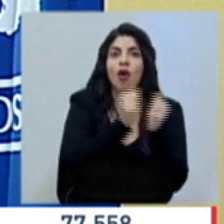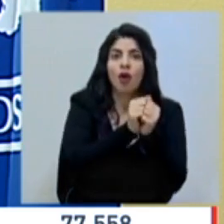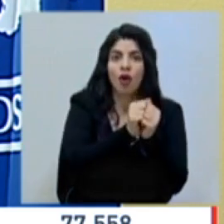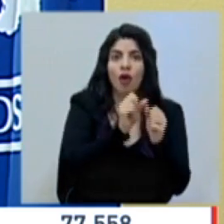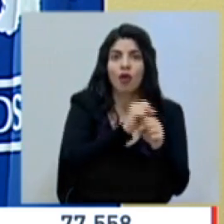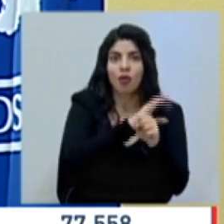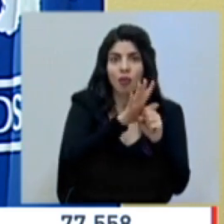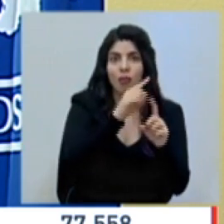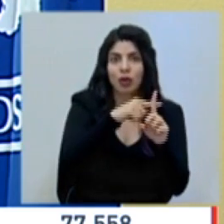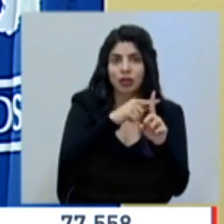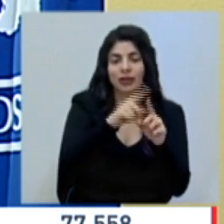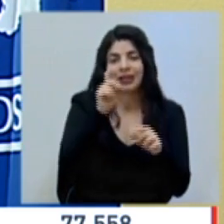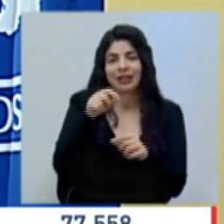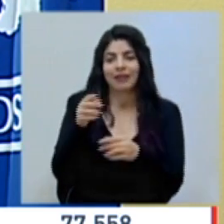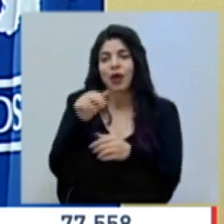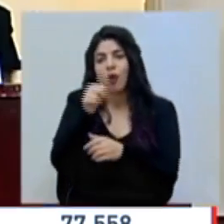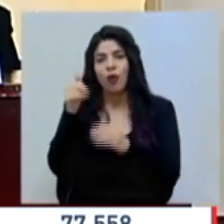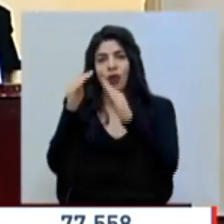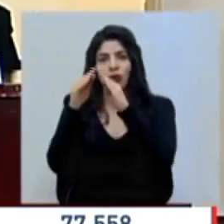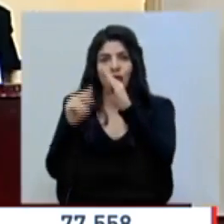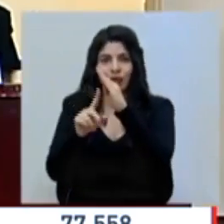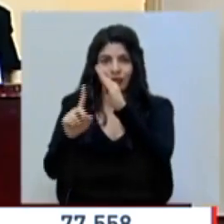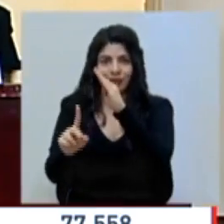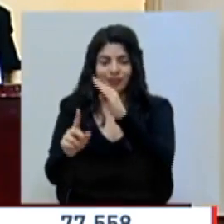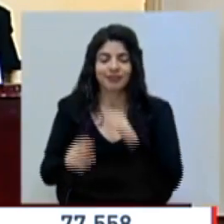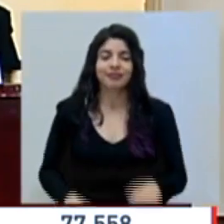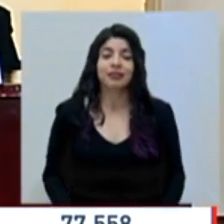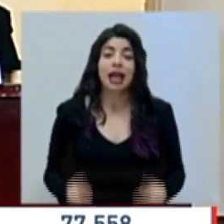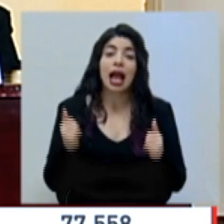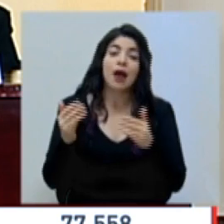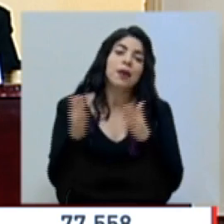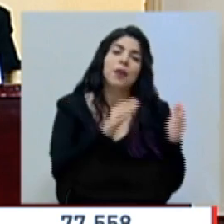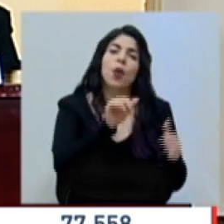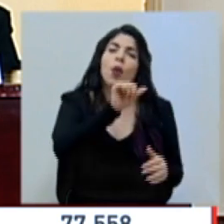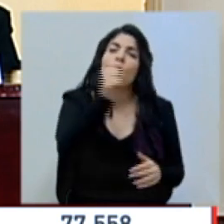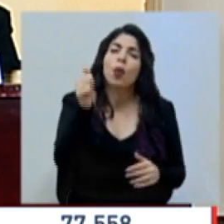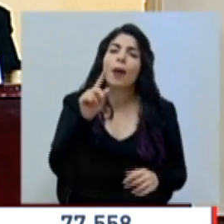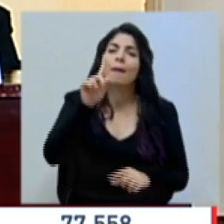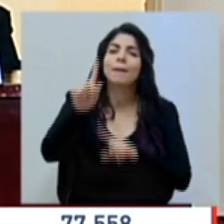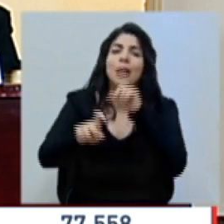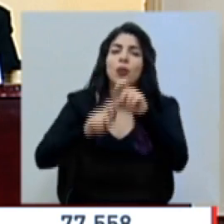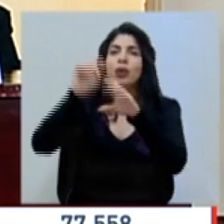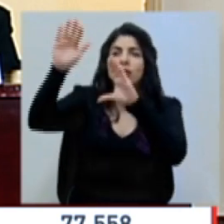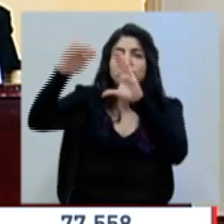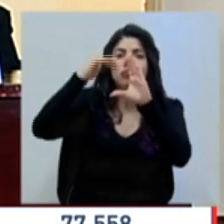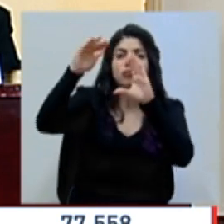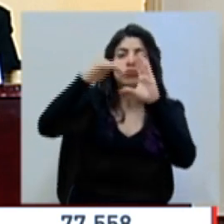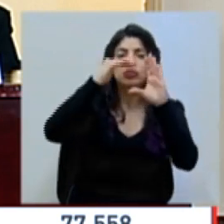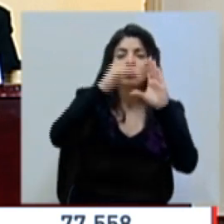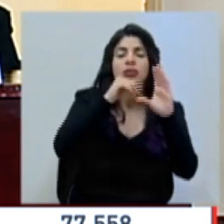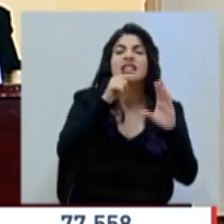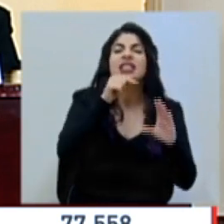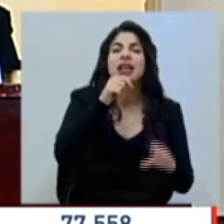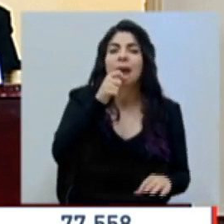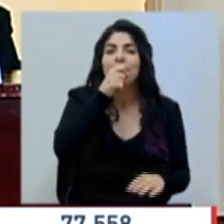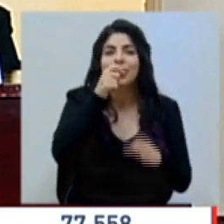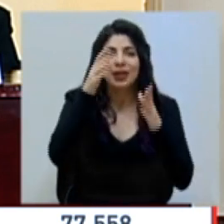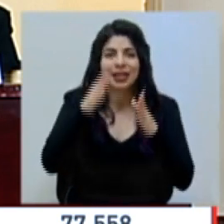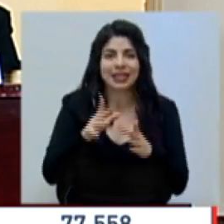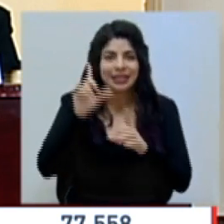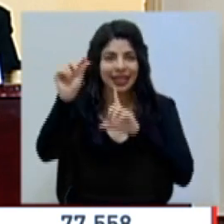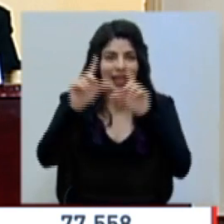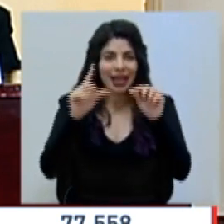positivo. Muchas gracias. Procedemos a realizar las consultas que recibimos vía remota por parte de los medios